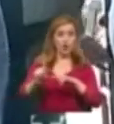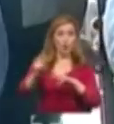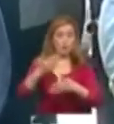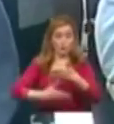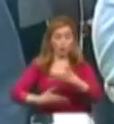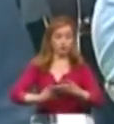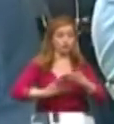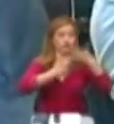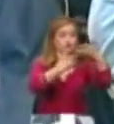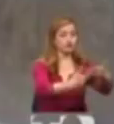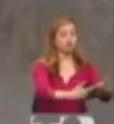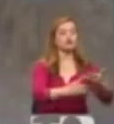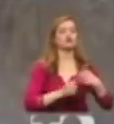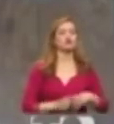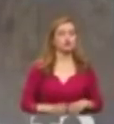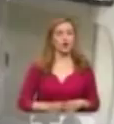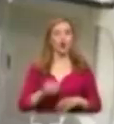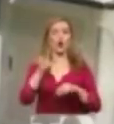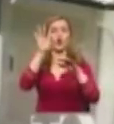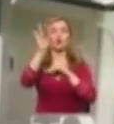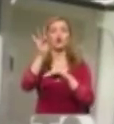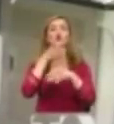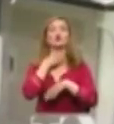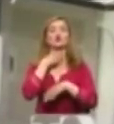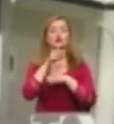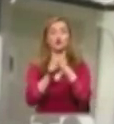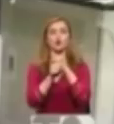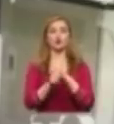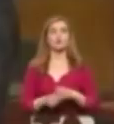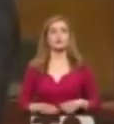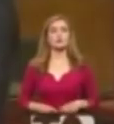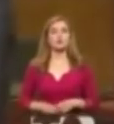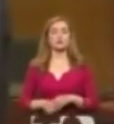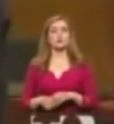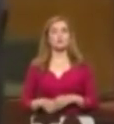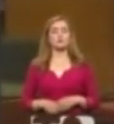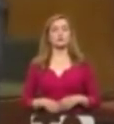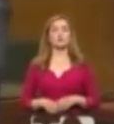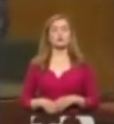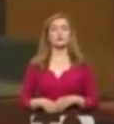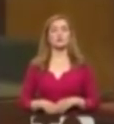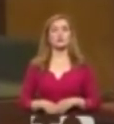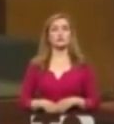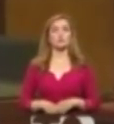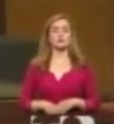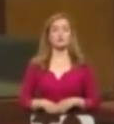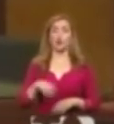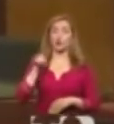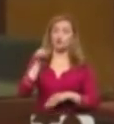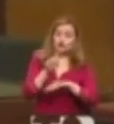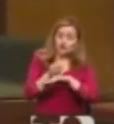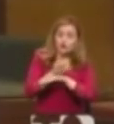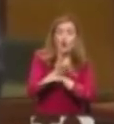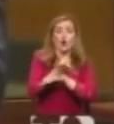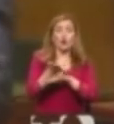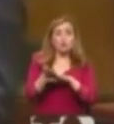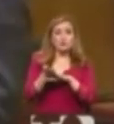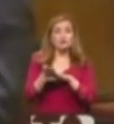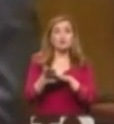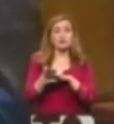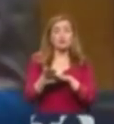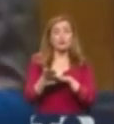use el grillete, es decir, el 8 de agosto de este año. Si usted sugirió que se